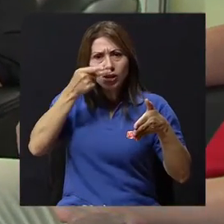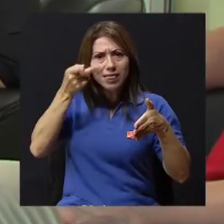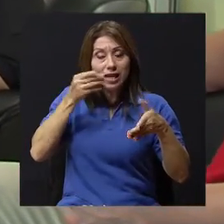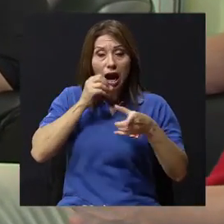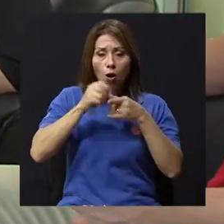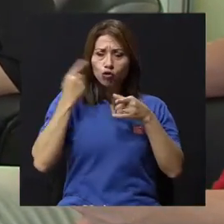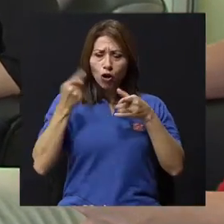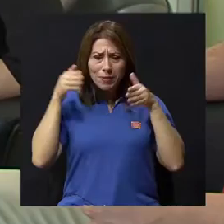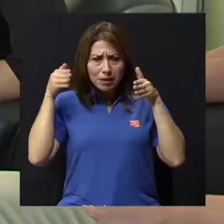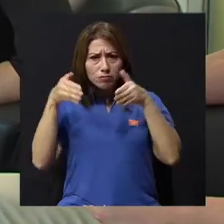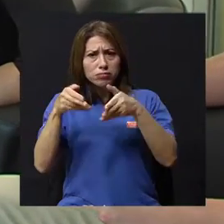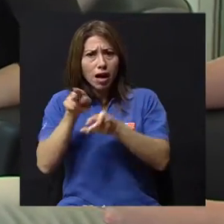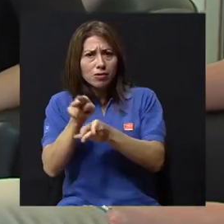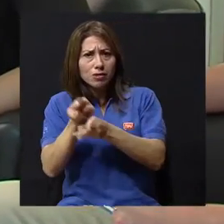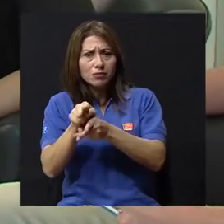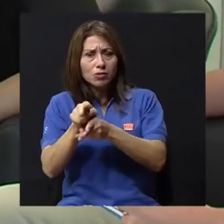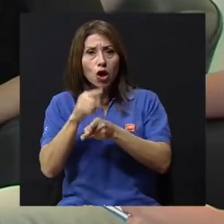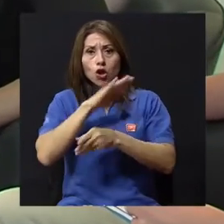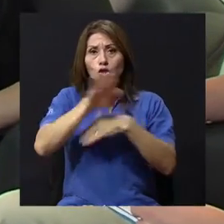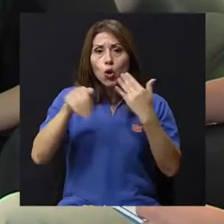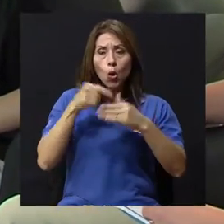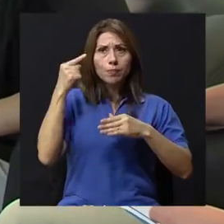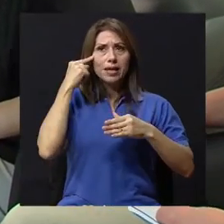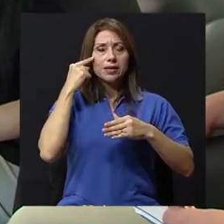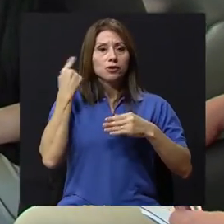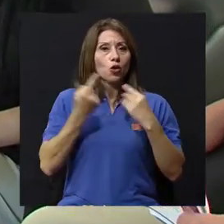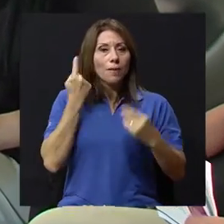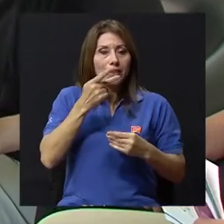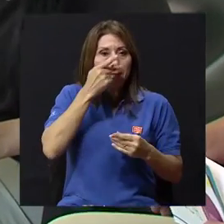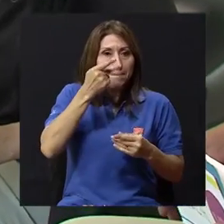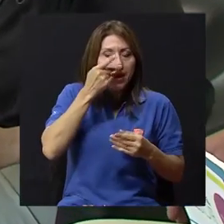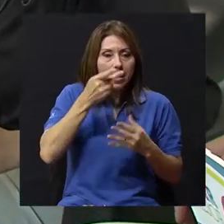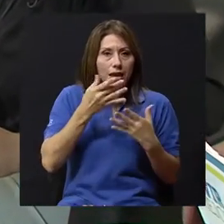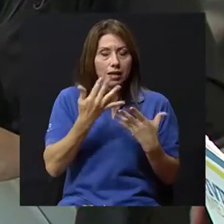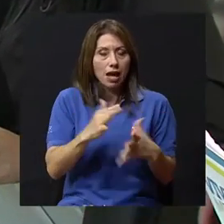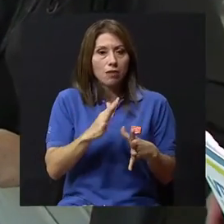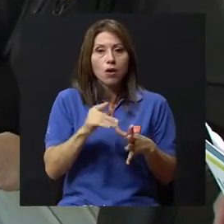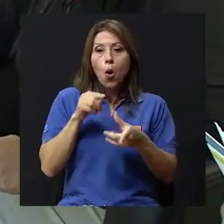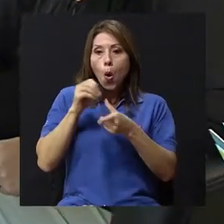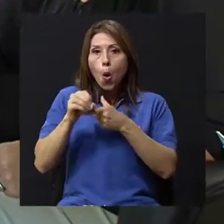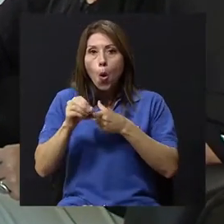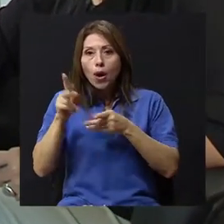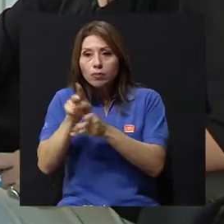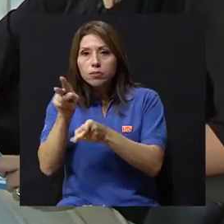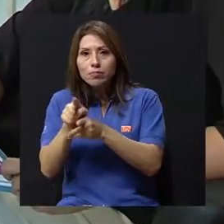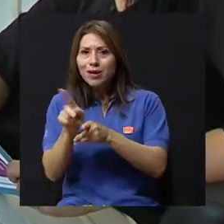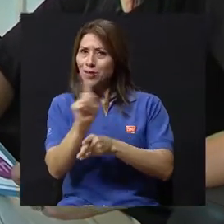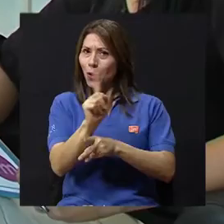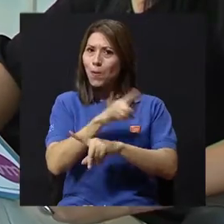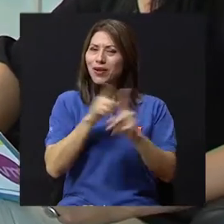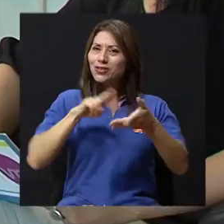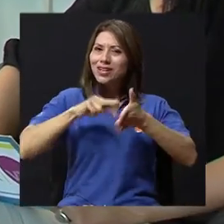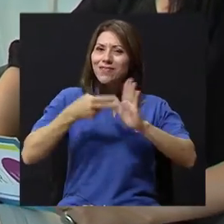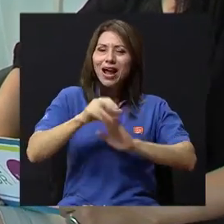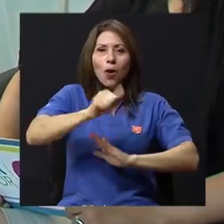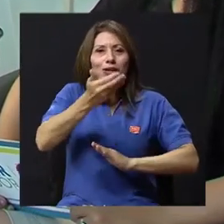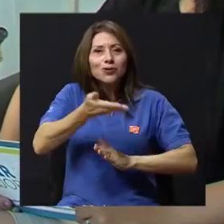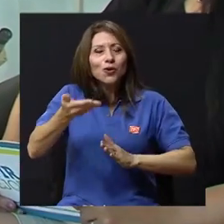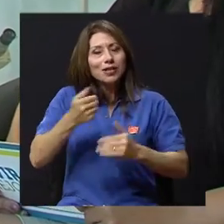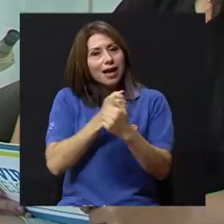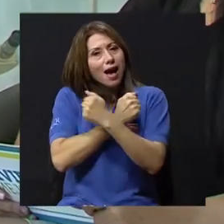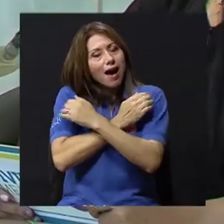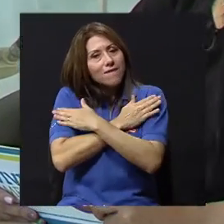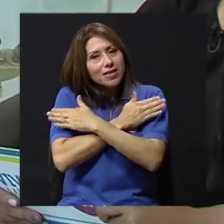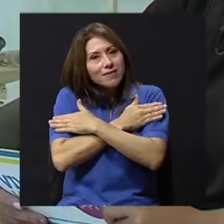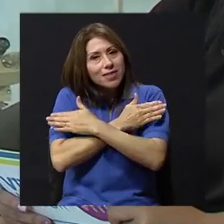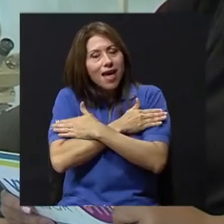todo gira alrededor del acto sexual, todo gira alrededor del pene erecto. Una sexualidad integral implica otras cosas, la afectividad, el erotismo,